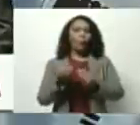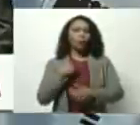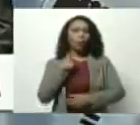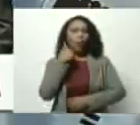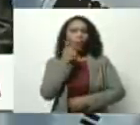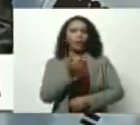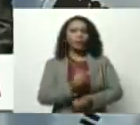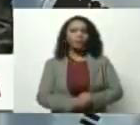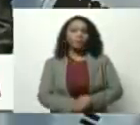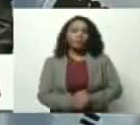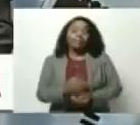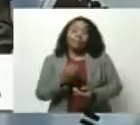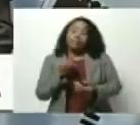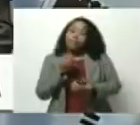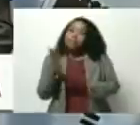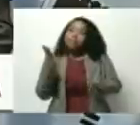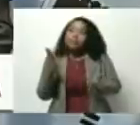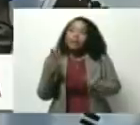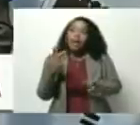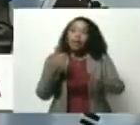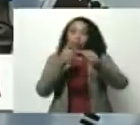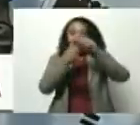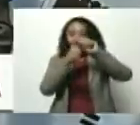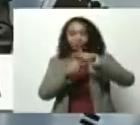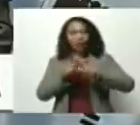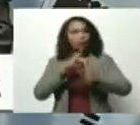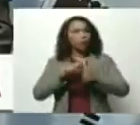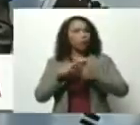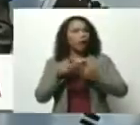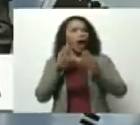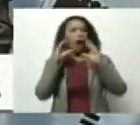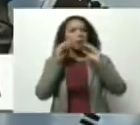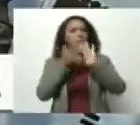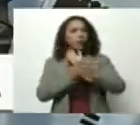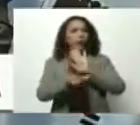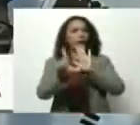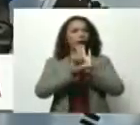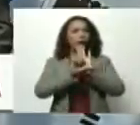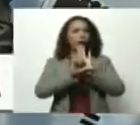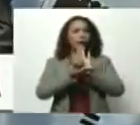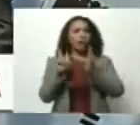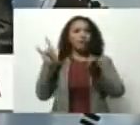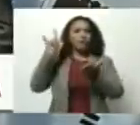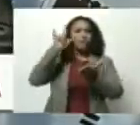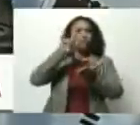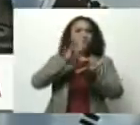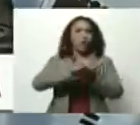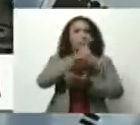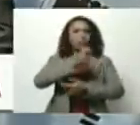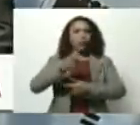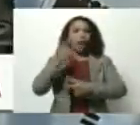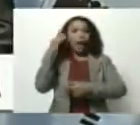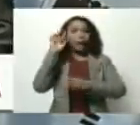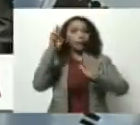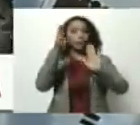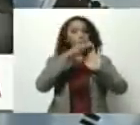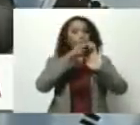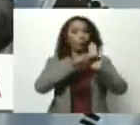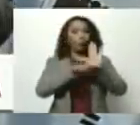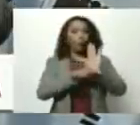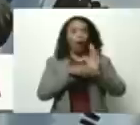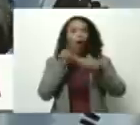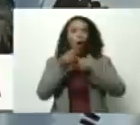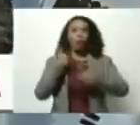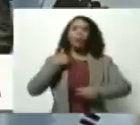pues, calculemos entonces si estamos hablando de la ley de aeronáutica civil que se rige por unas normas,